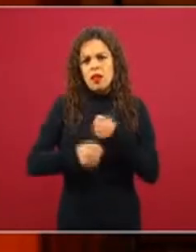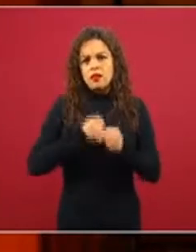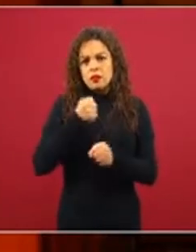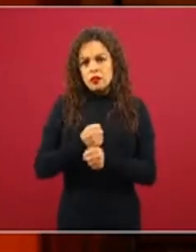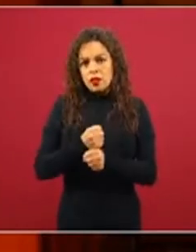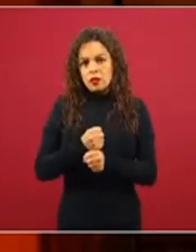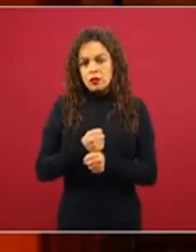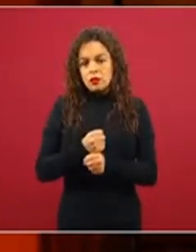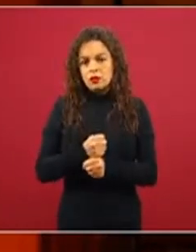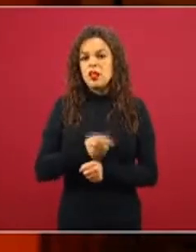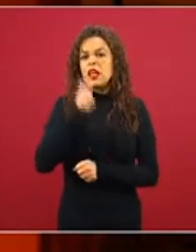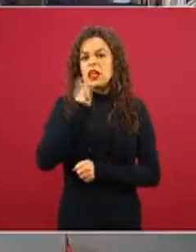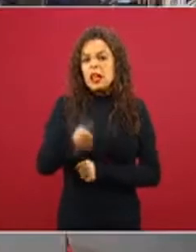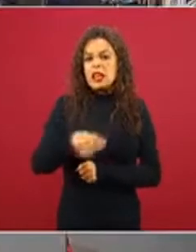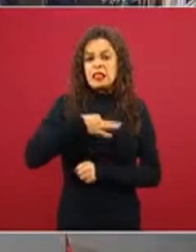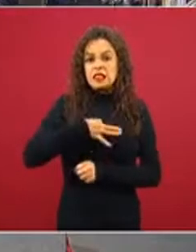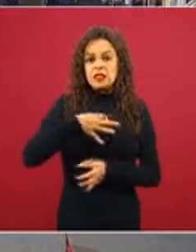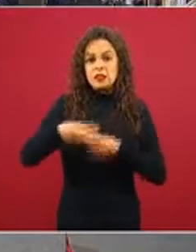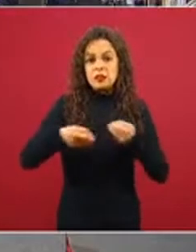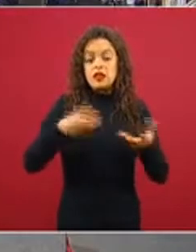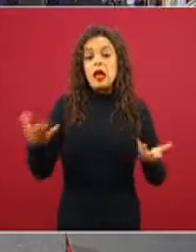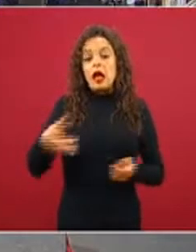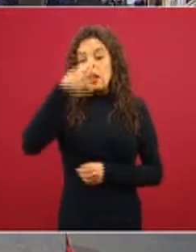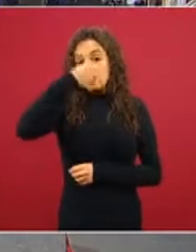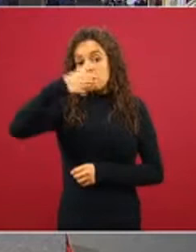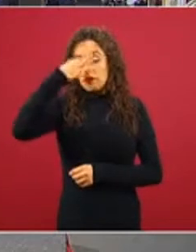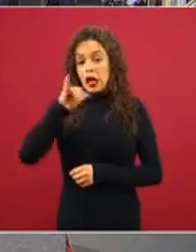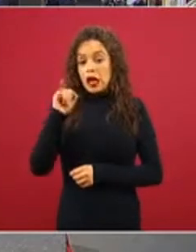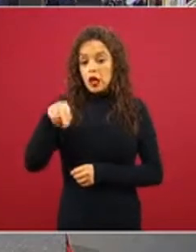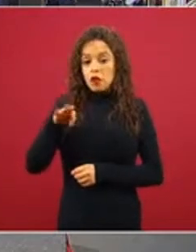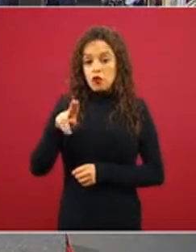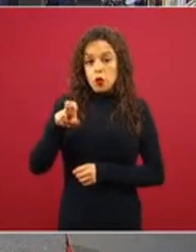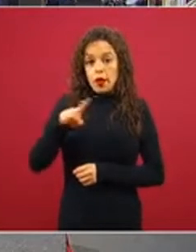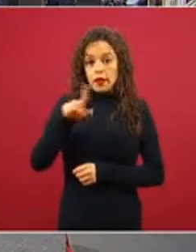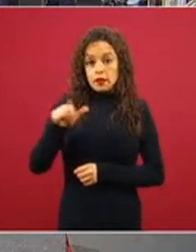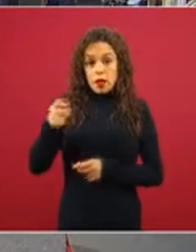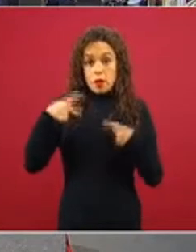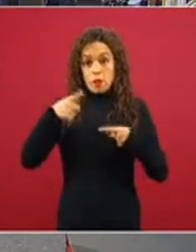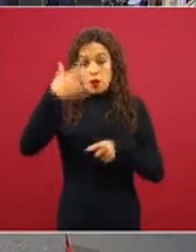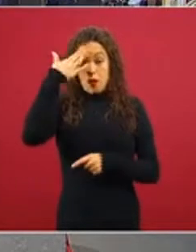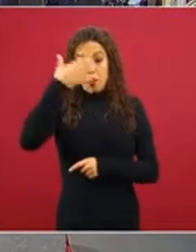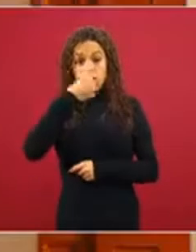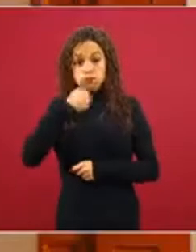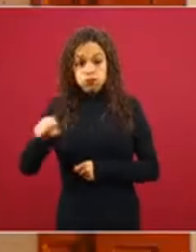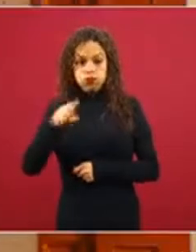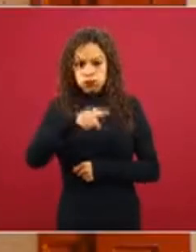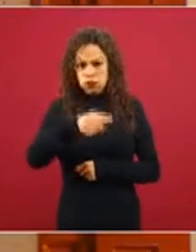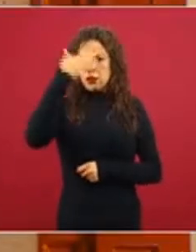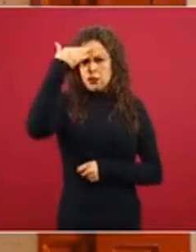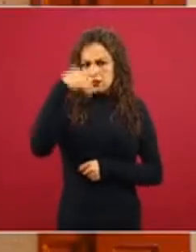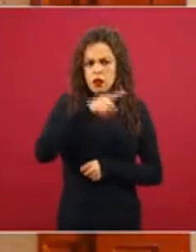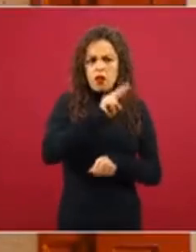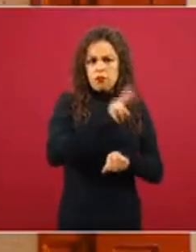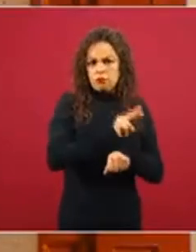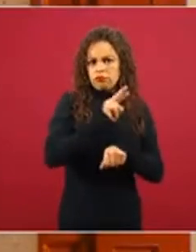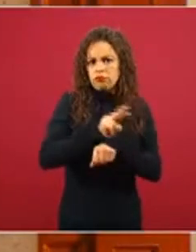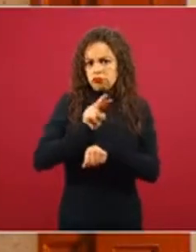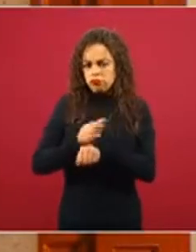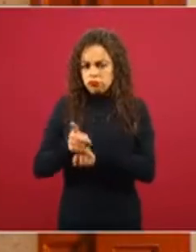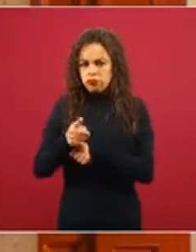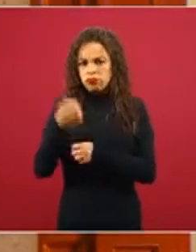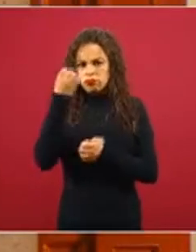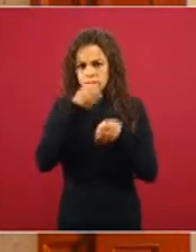son unidades altamente capacitadas, especializadas y que cuentan con todas las herramientas y los